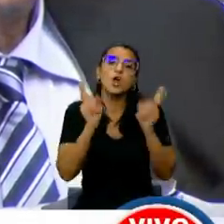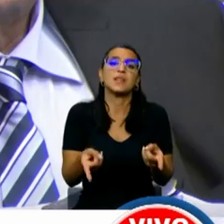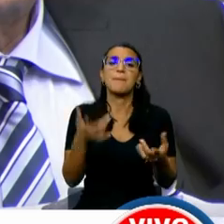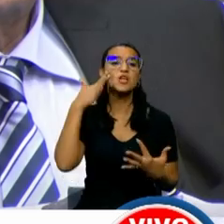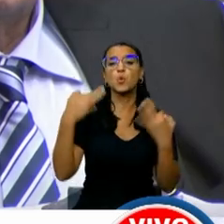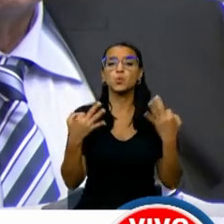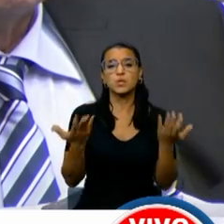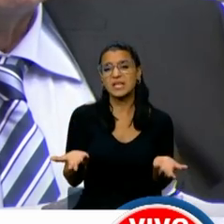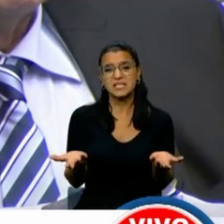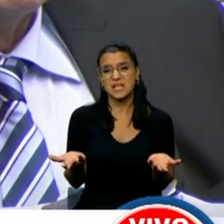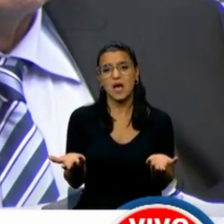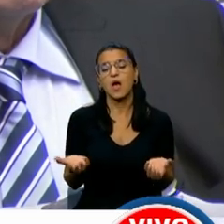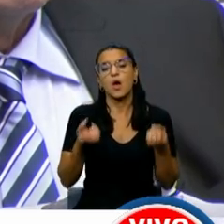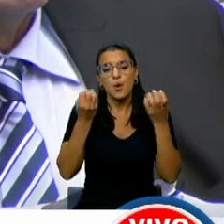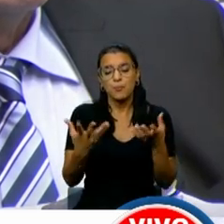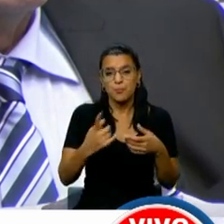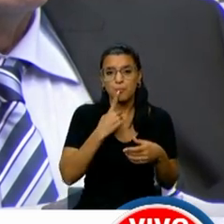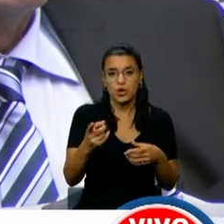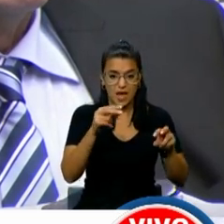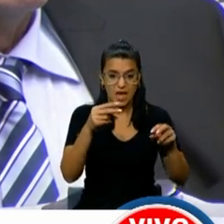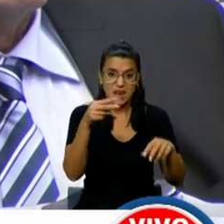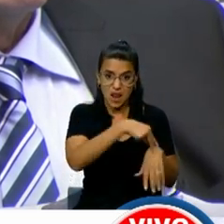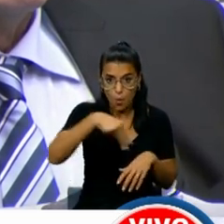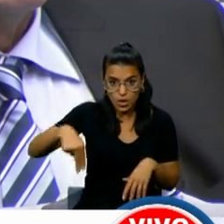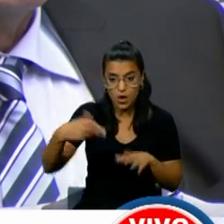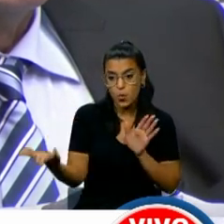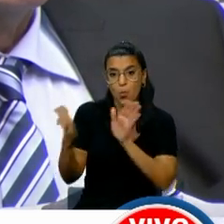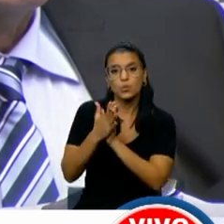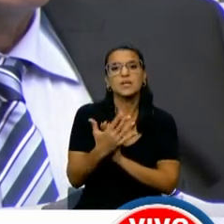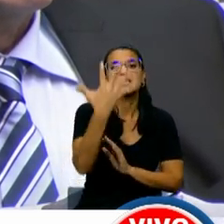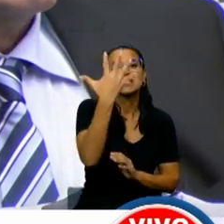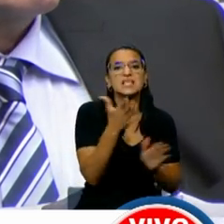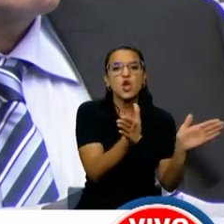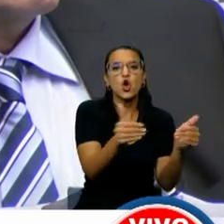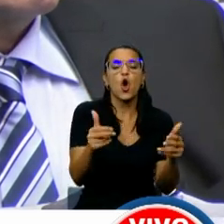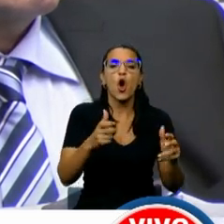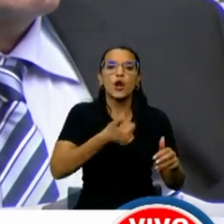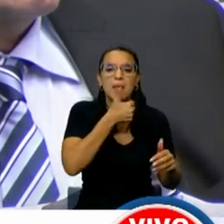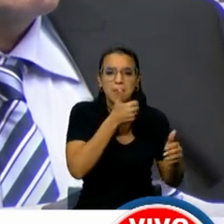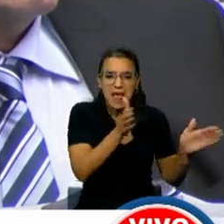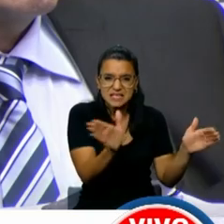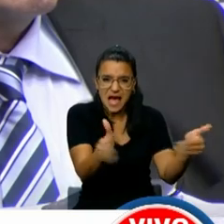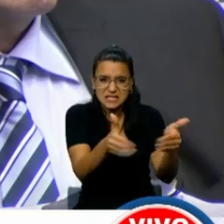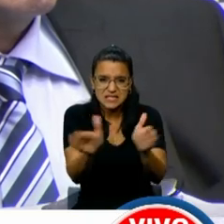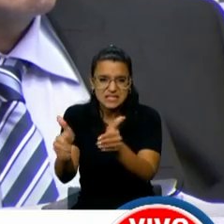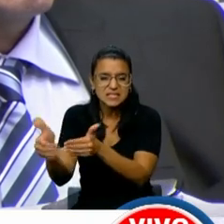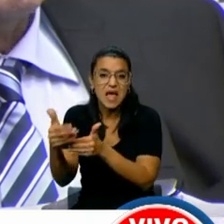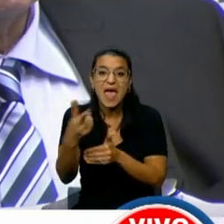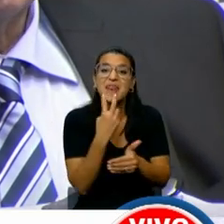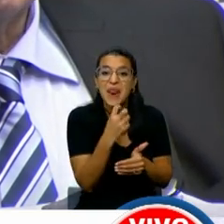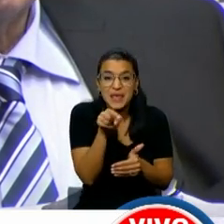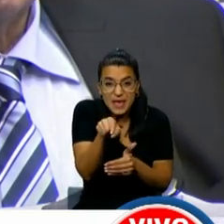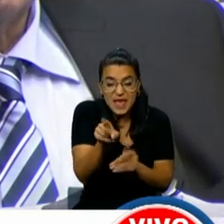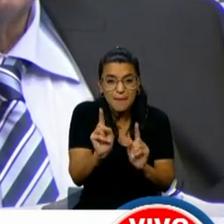justicia que ustedes saben que junto a la provincia del neuquén compartimos 5 represas sobre el río limay la mayoría de esa energía